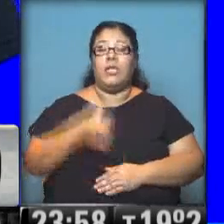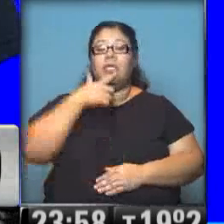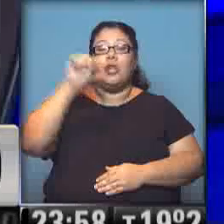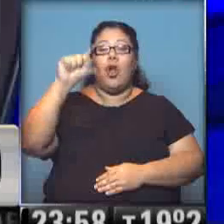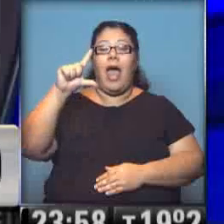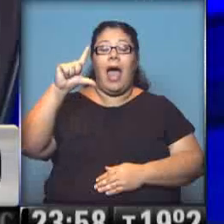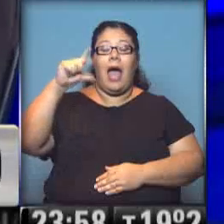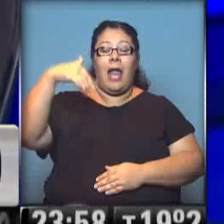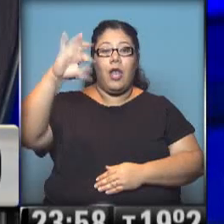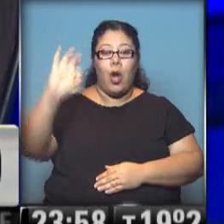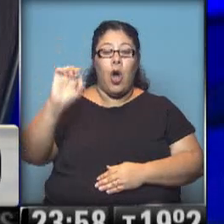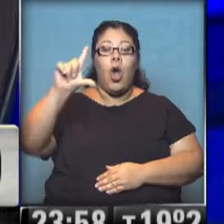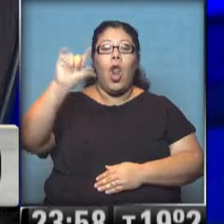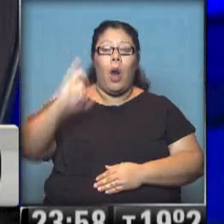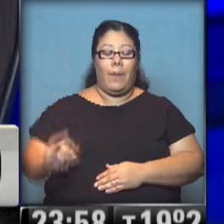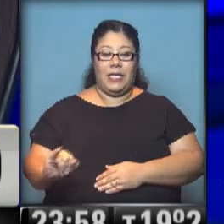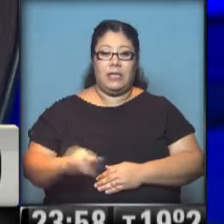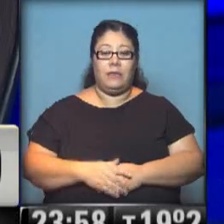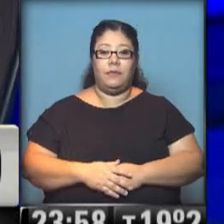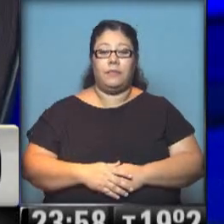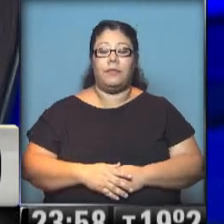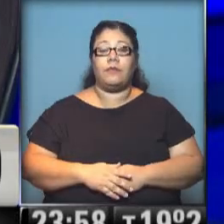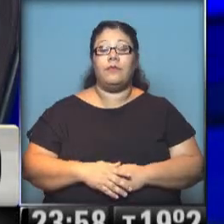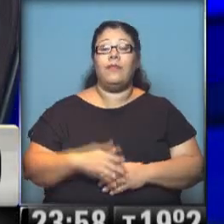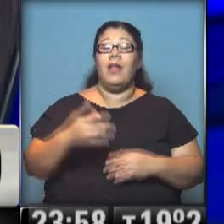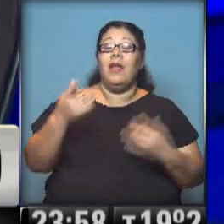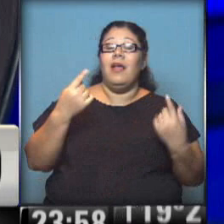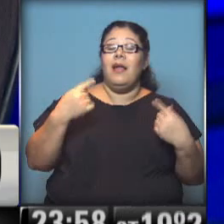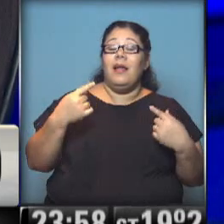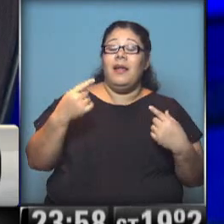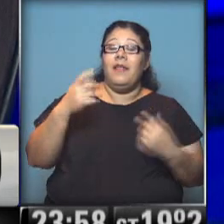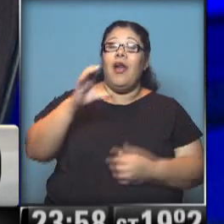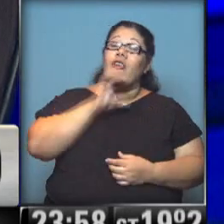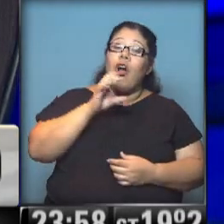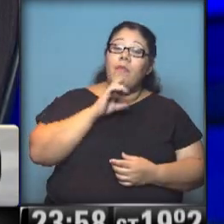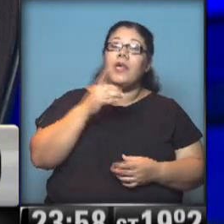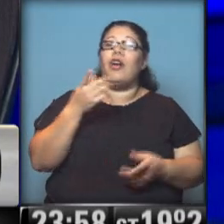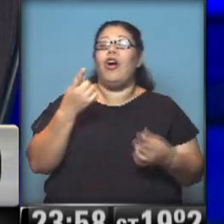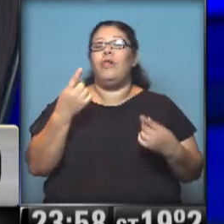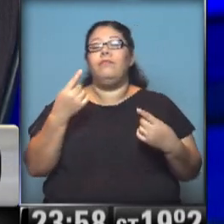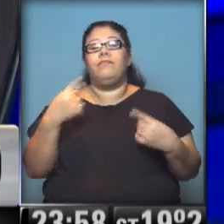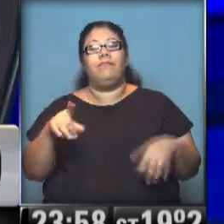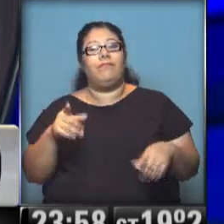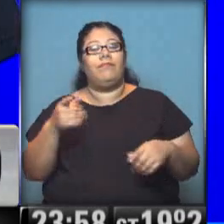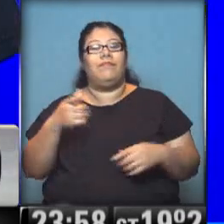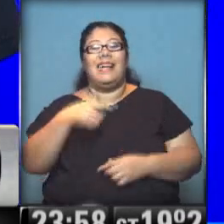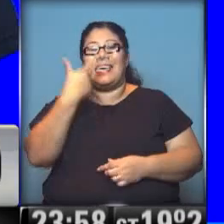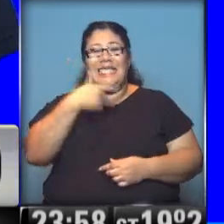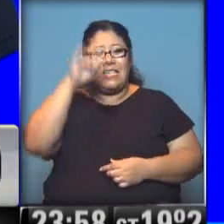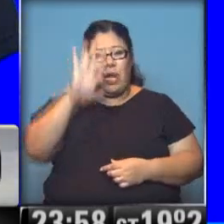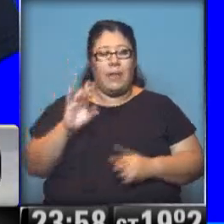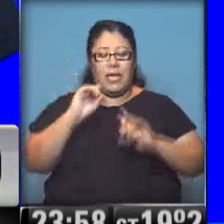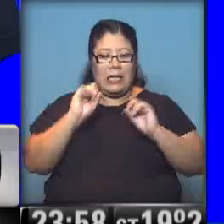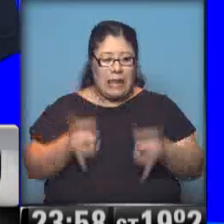Entiendo que desde el humor también se señala y se dicen cosas que van más allá, ¿no? De sacar risas. Sí,